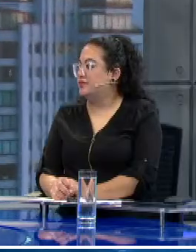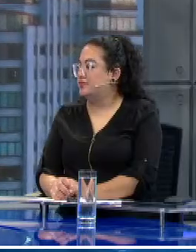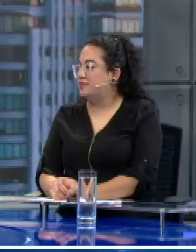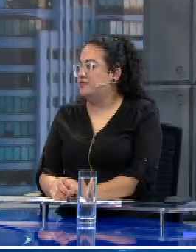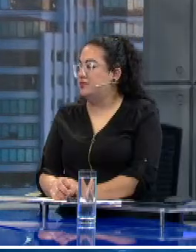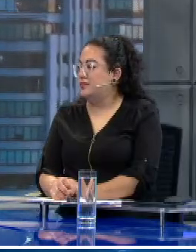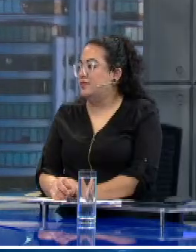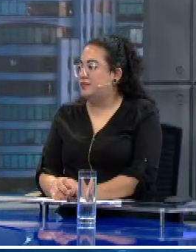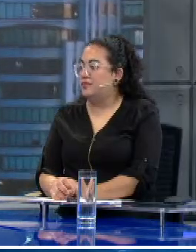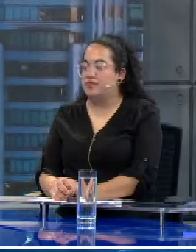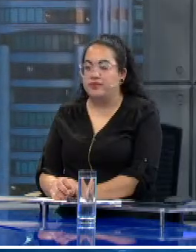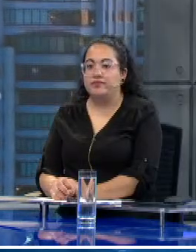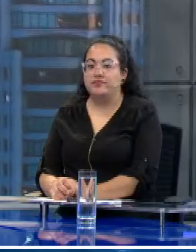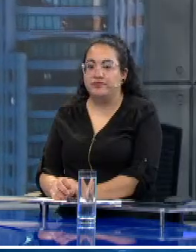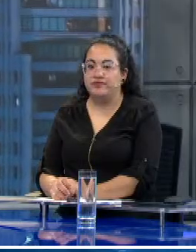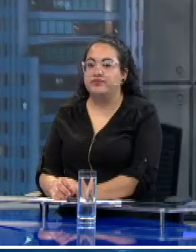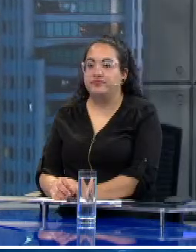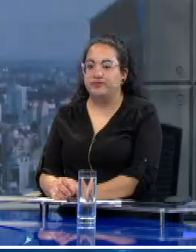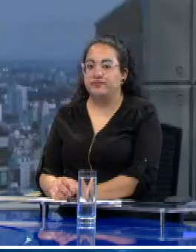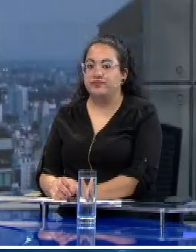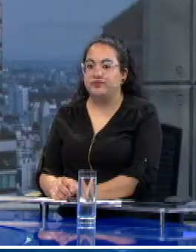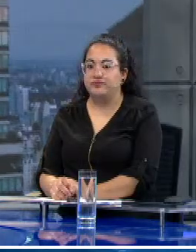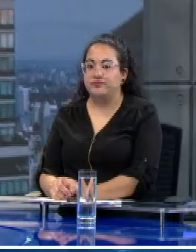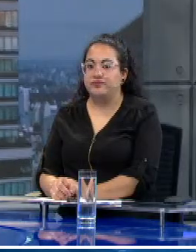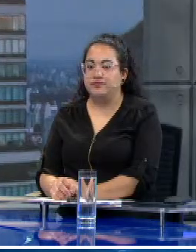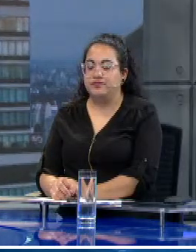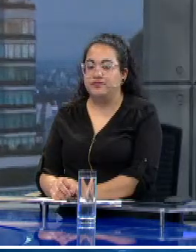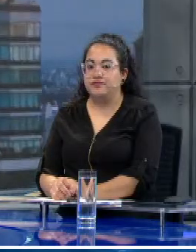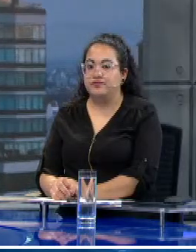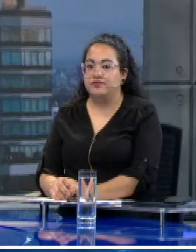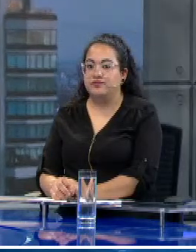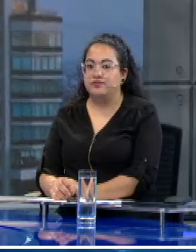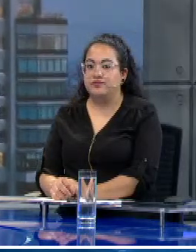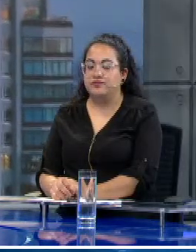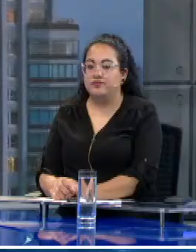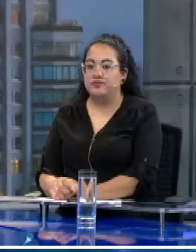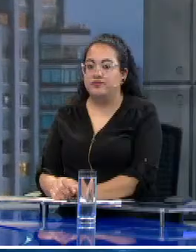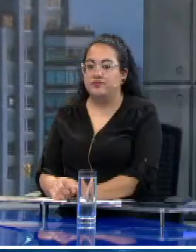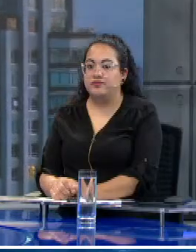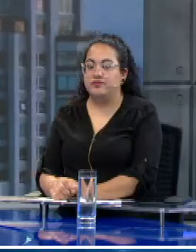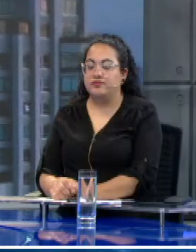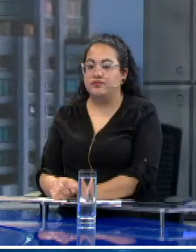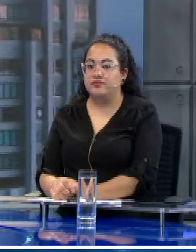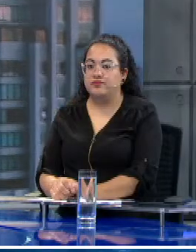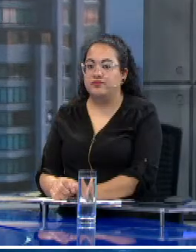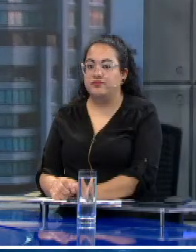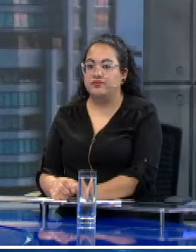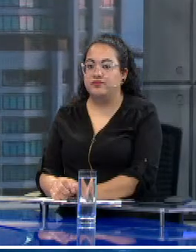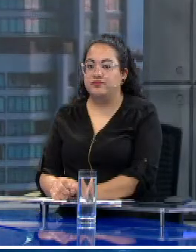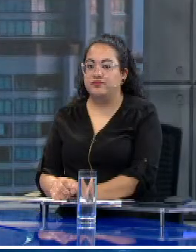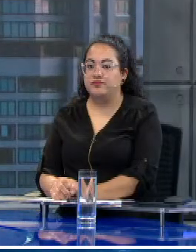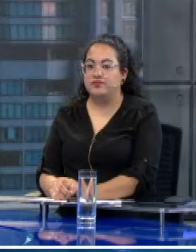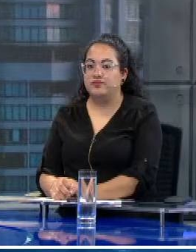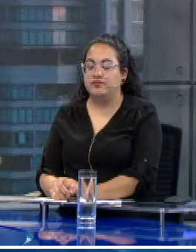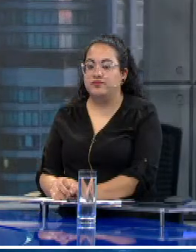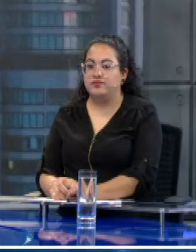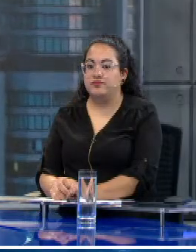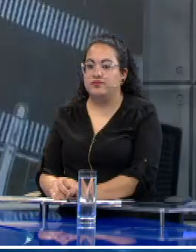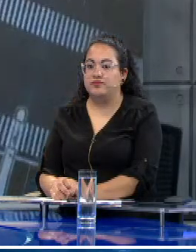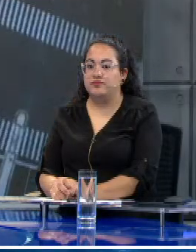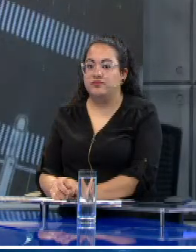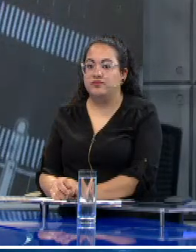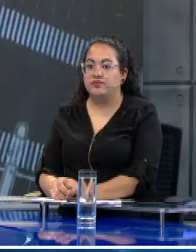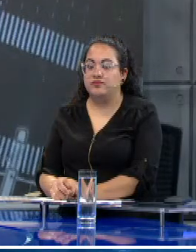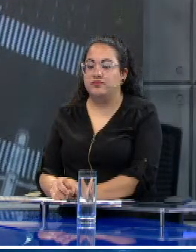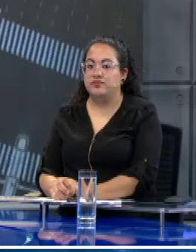su papado. Y los cambios profundos, como decía Julio Cobos, que implementó en la Iglesia, bueno, fueron 12